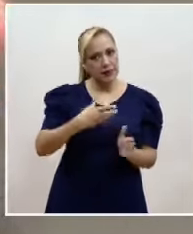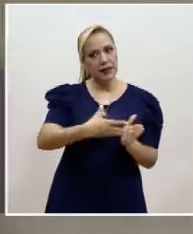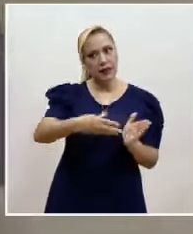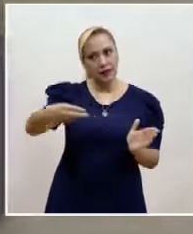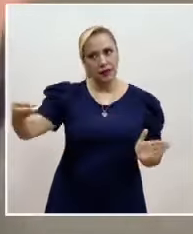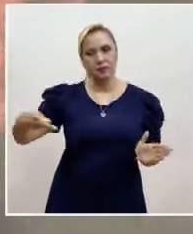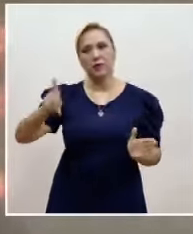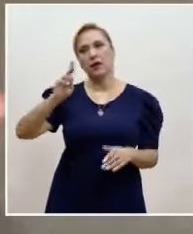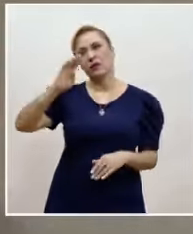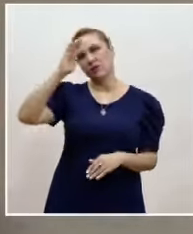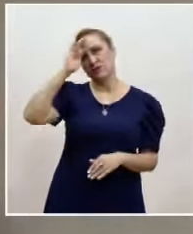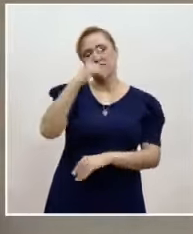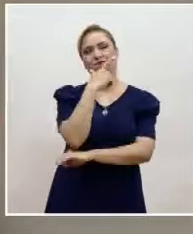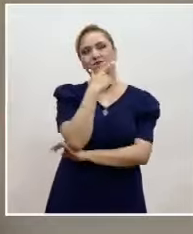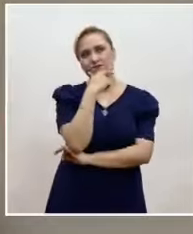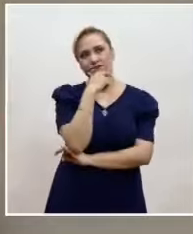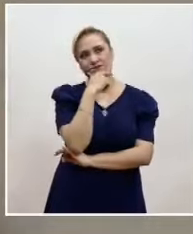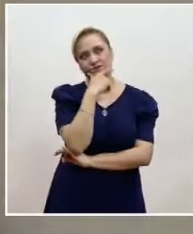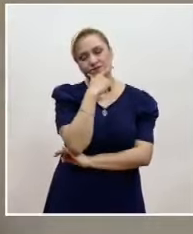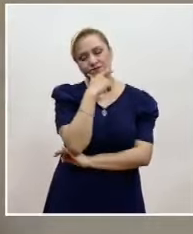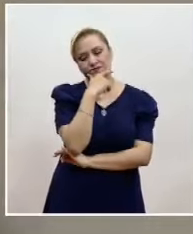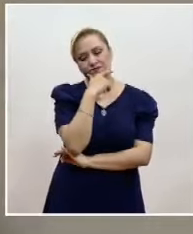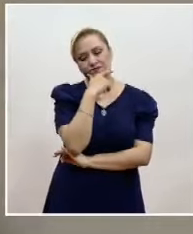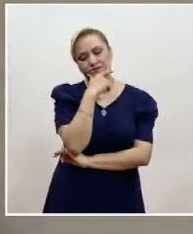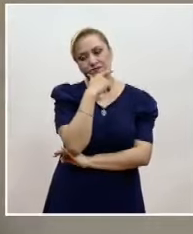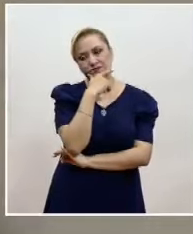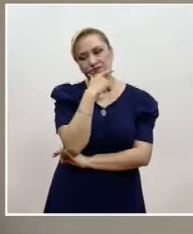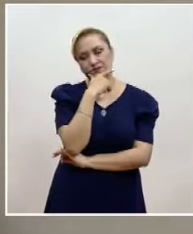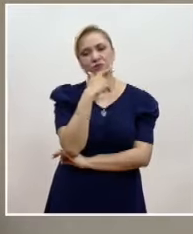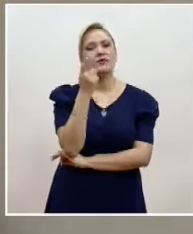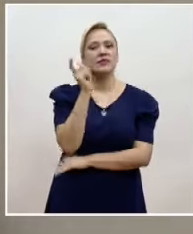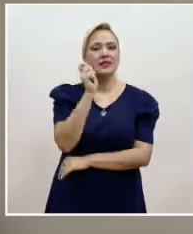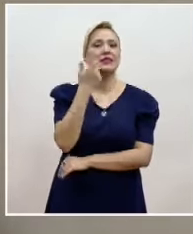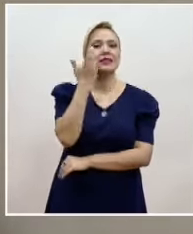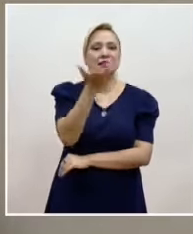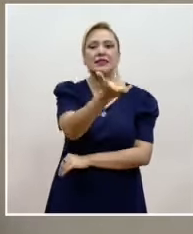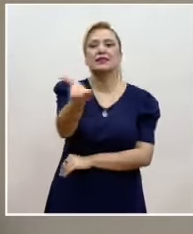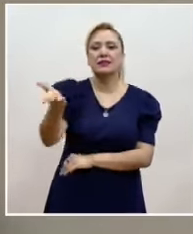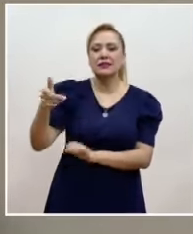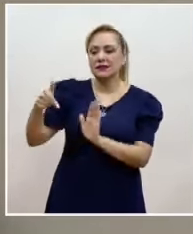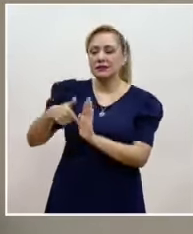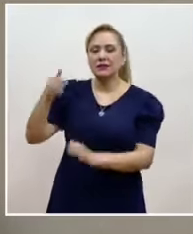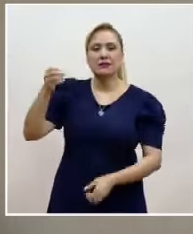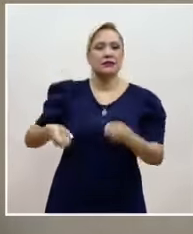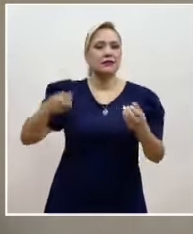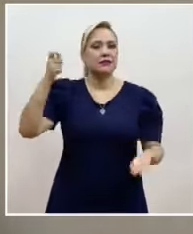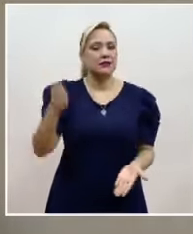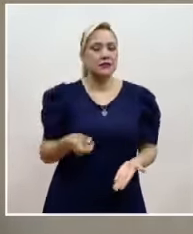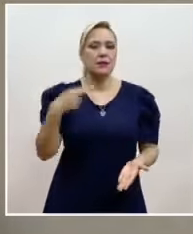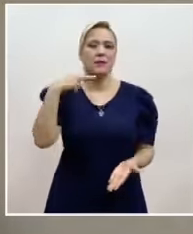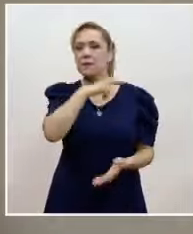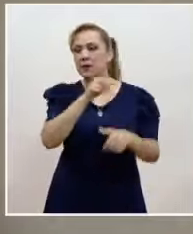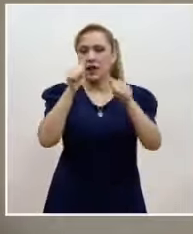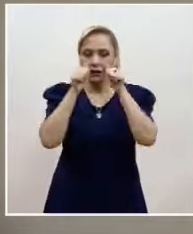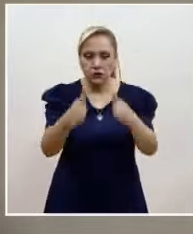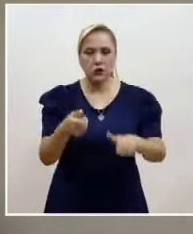sino pensar de manera disruptiva en qué queremos de la justicia y cómo podemos eficientarla? Creo que esa fue la